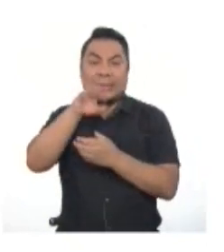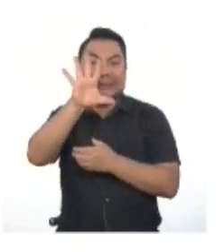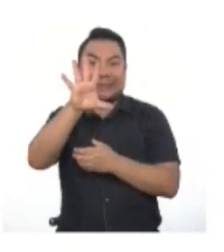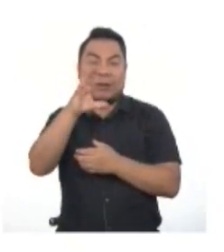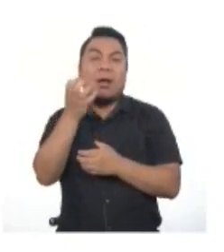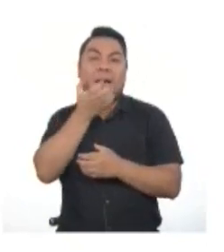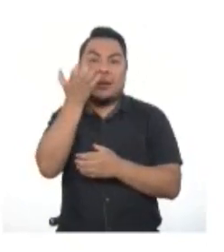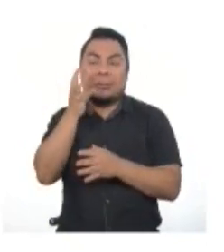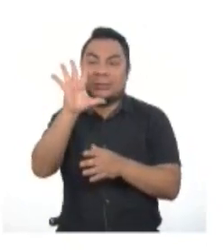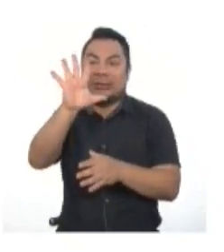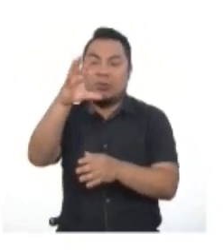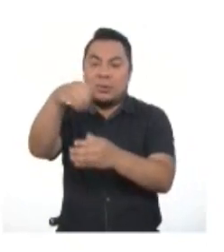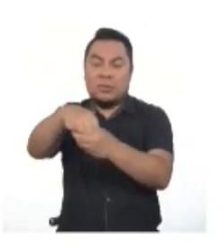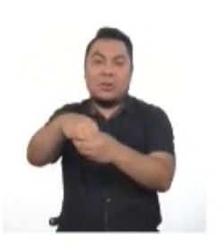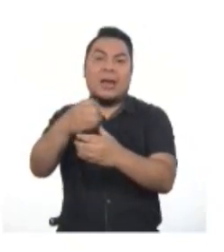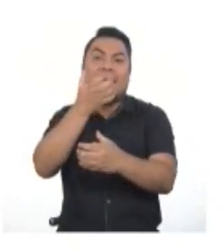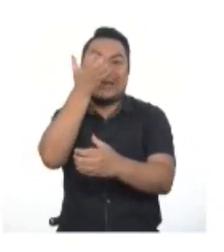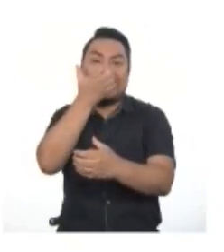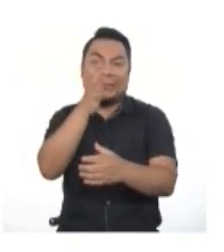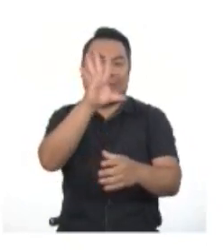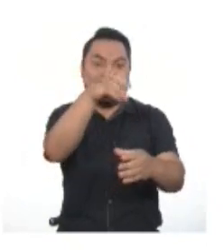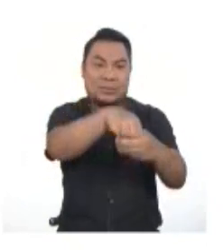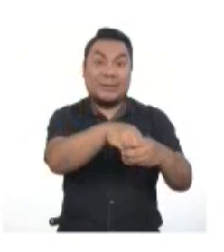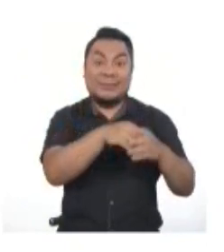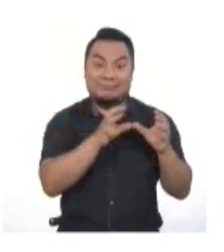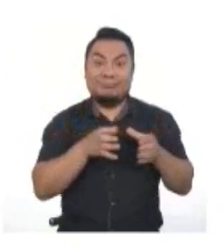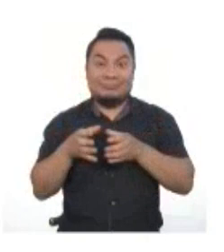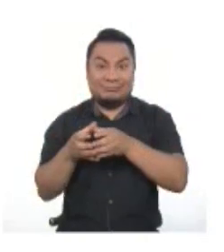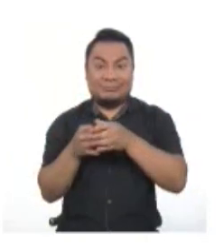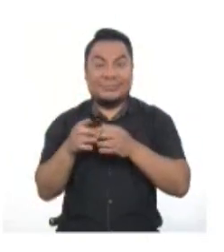5 manzanas en su canasta. Comencemos.